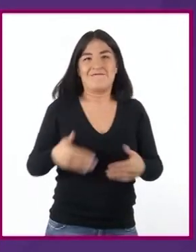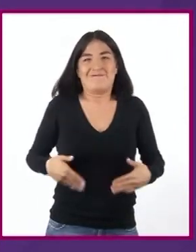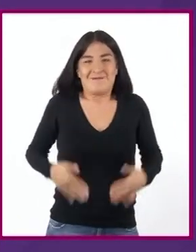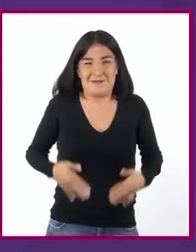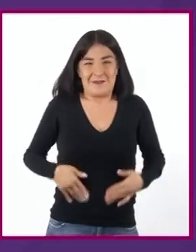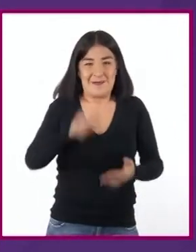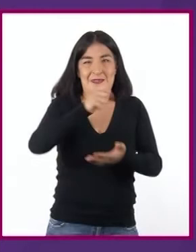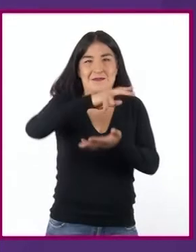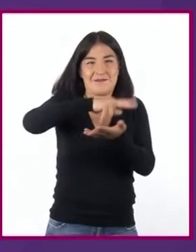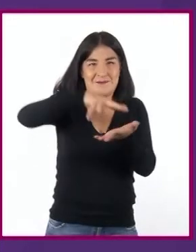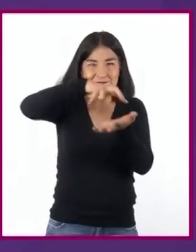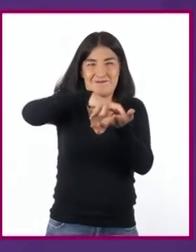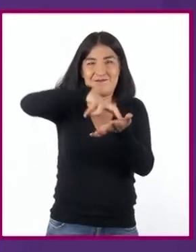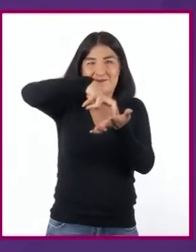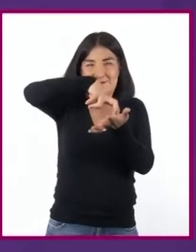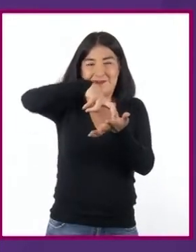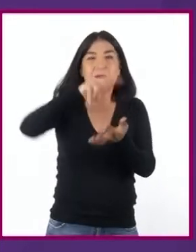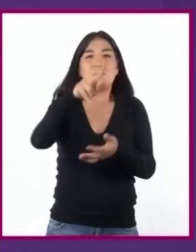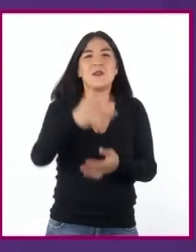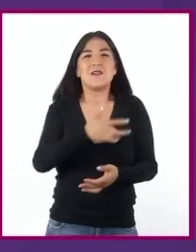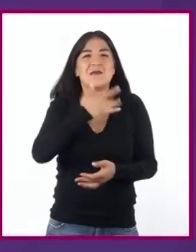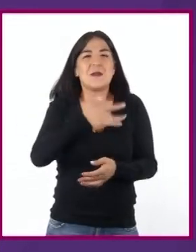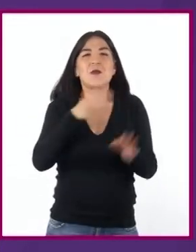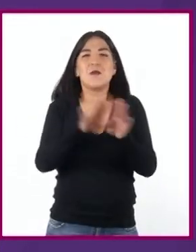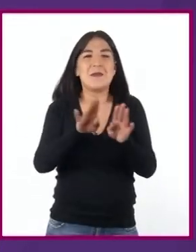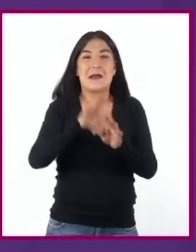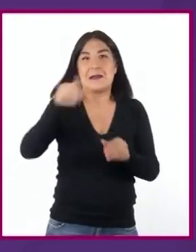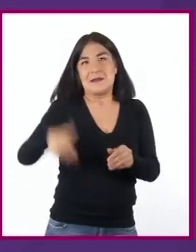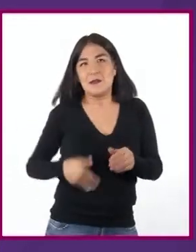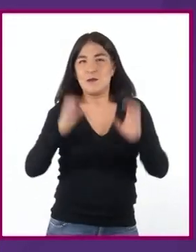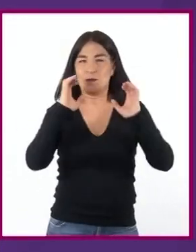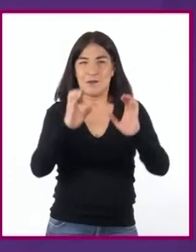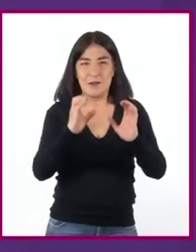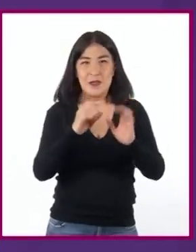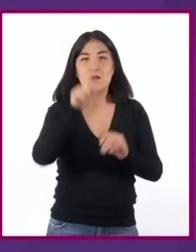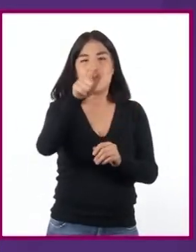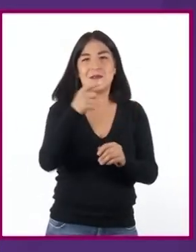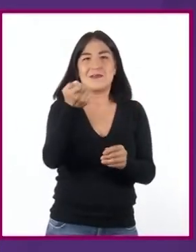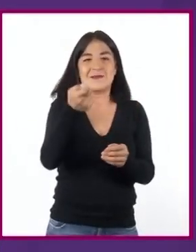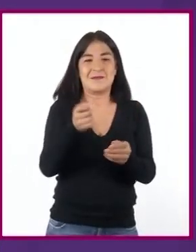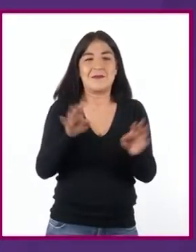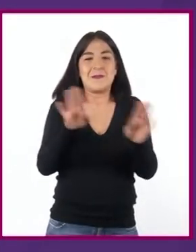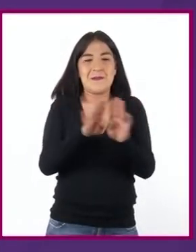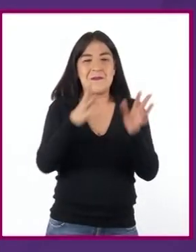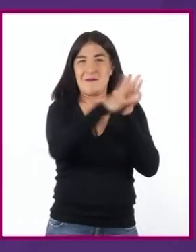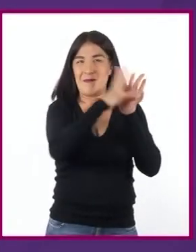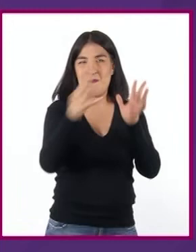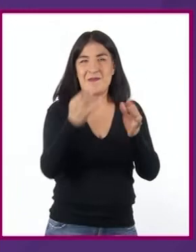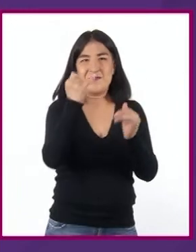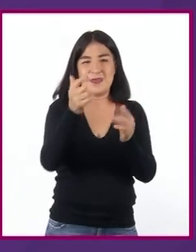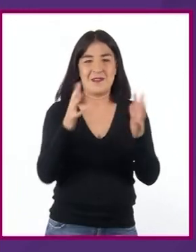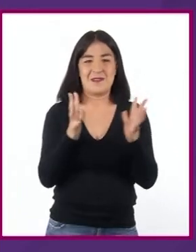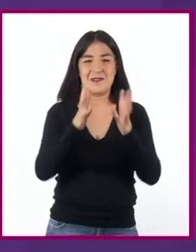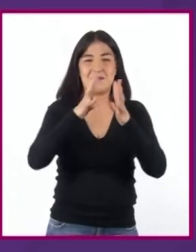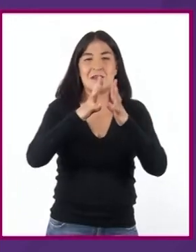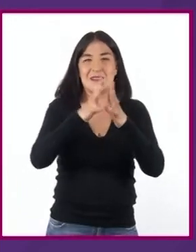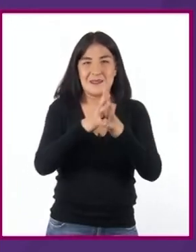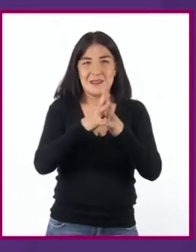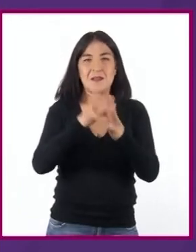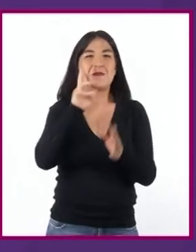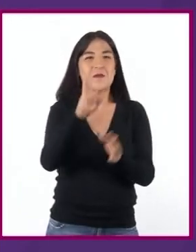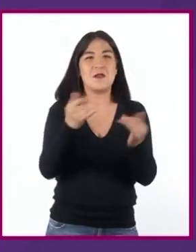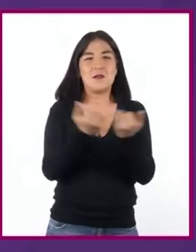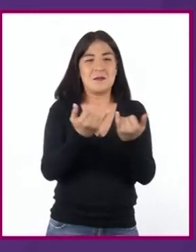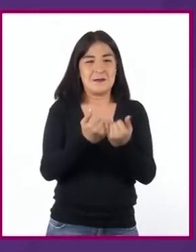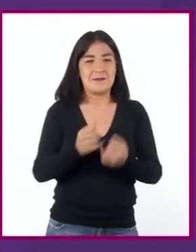pelvis, lo que puedas, sin lastimarte. Y enlazas los dedos de las manos entre sí. Metes